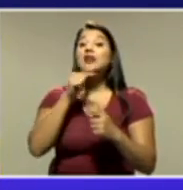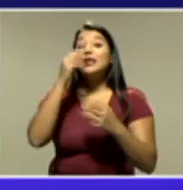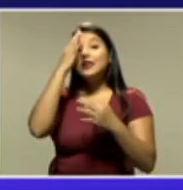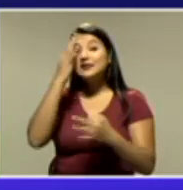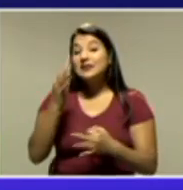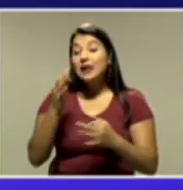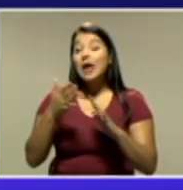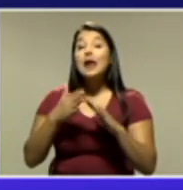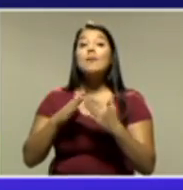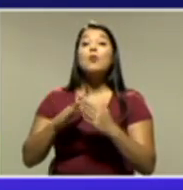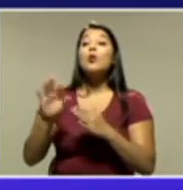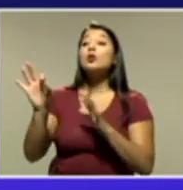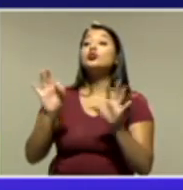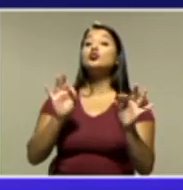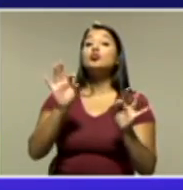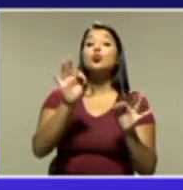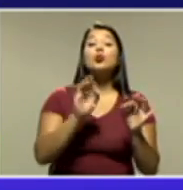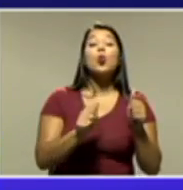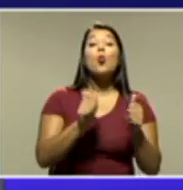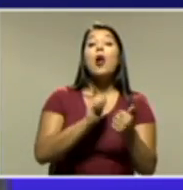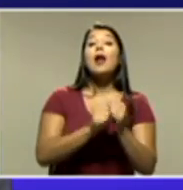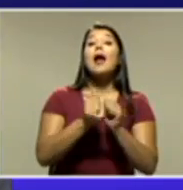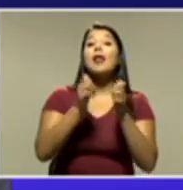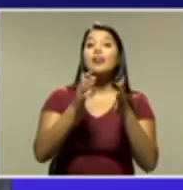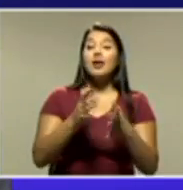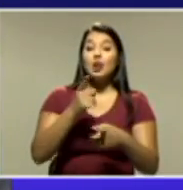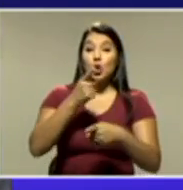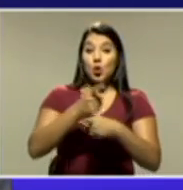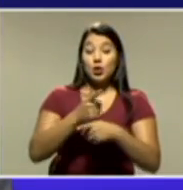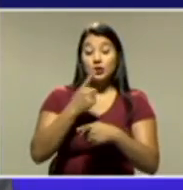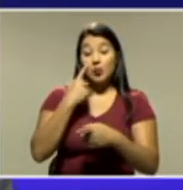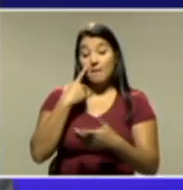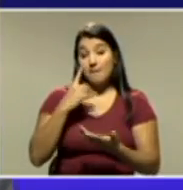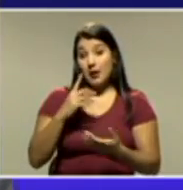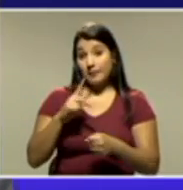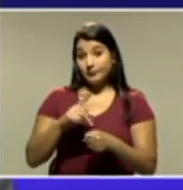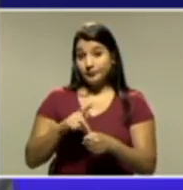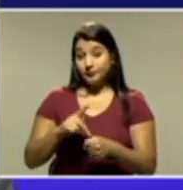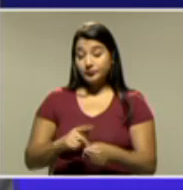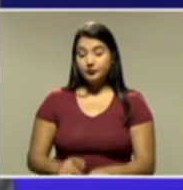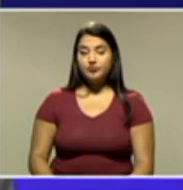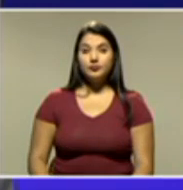la idoneidad de los candidatos que juegan en la elección.